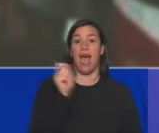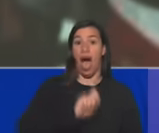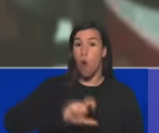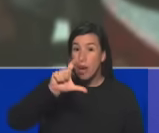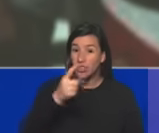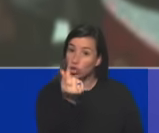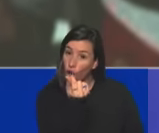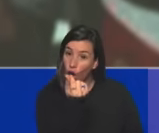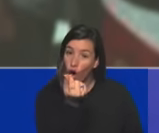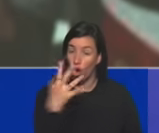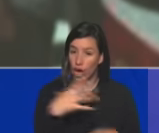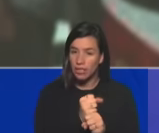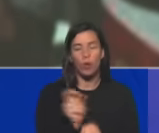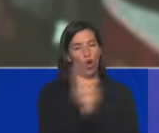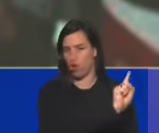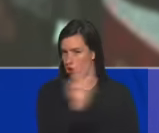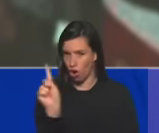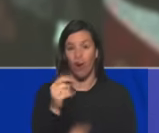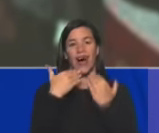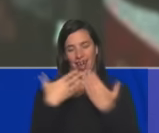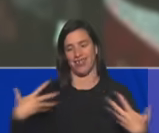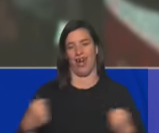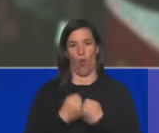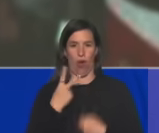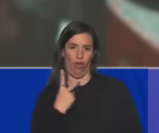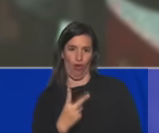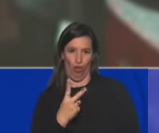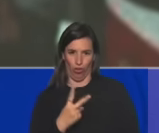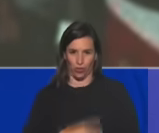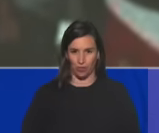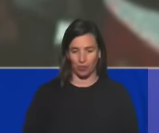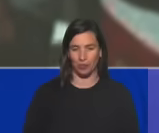cabo tanto el presidente Javier Milei como el jefe de la Ciudad Autónoma de Buenos Aires.